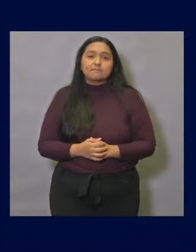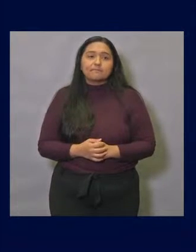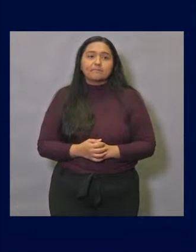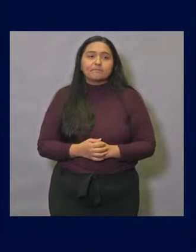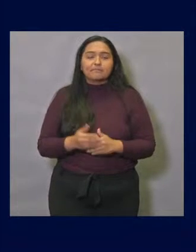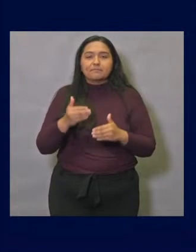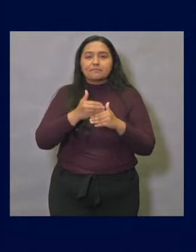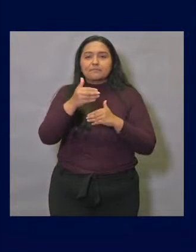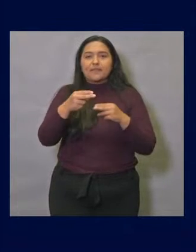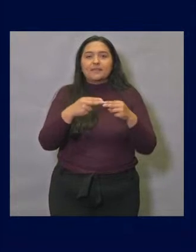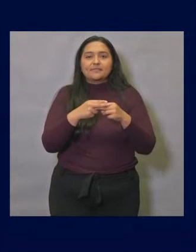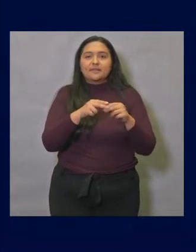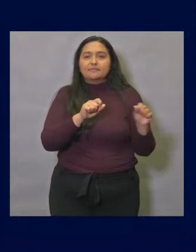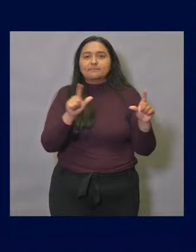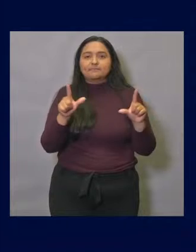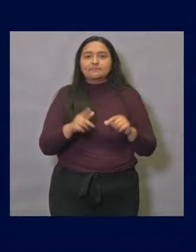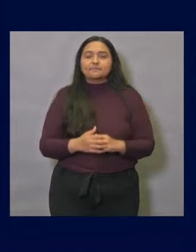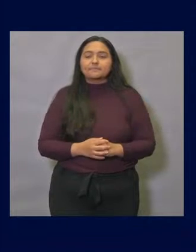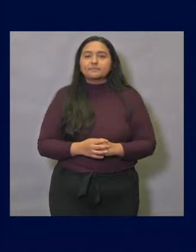Next slide, please.